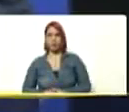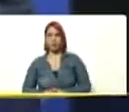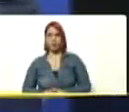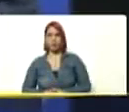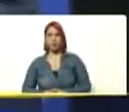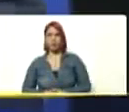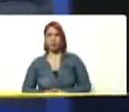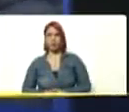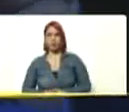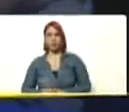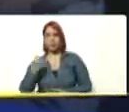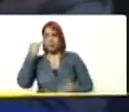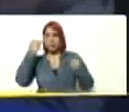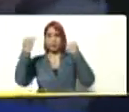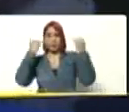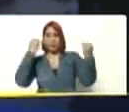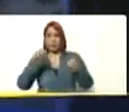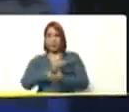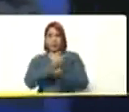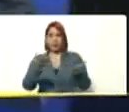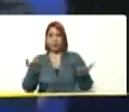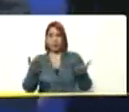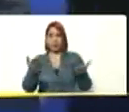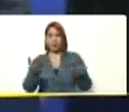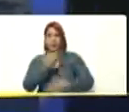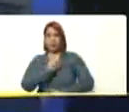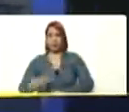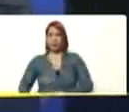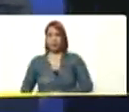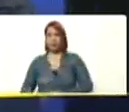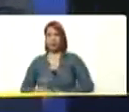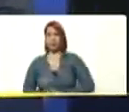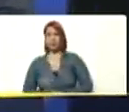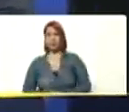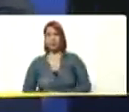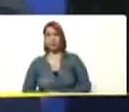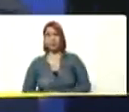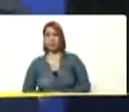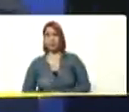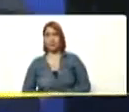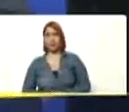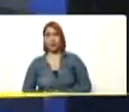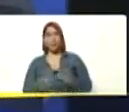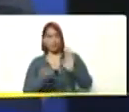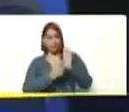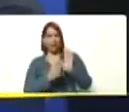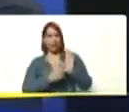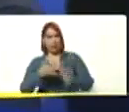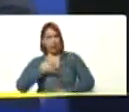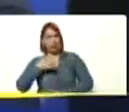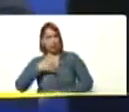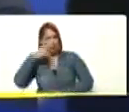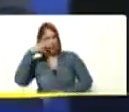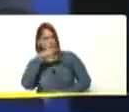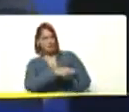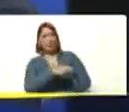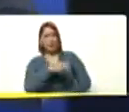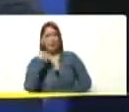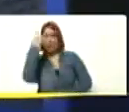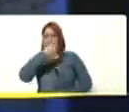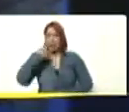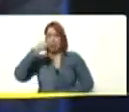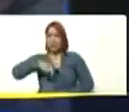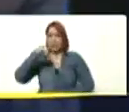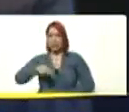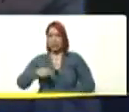Esa idea suya, mi comandante presidente, de verdad que como yo sentí la necesidad cara a cara en nuestro pueblo, en los barrios, en las